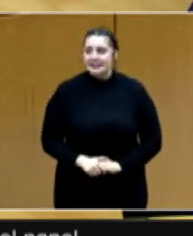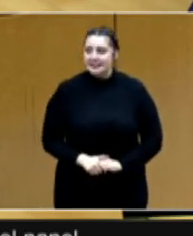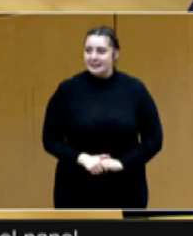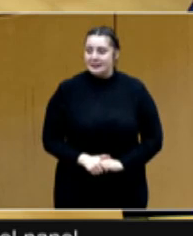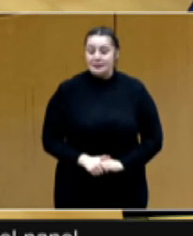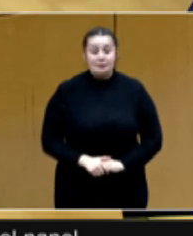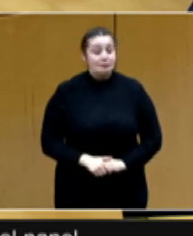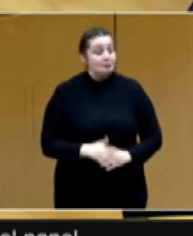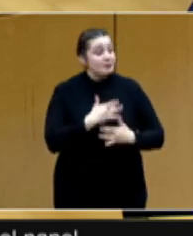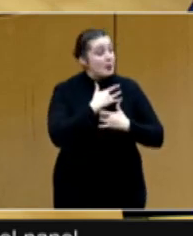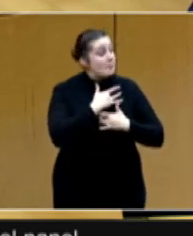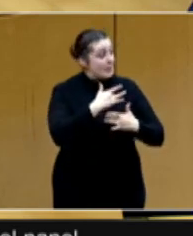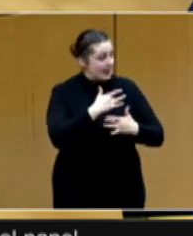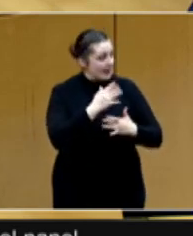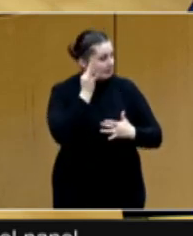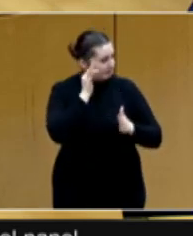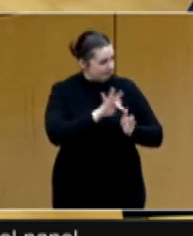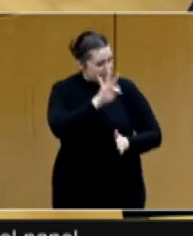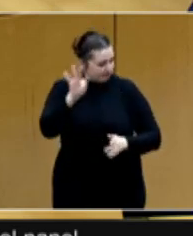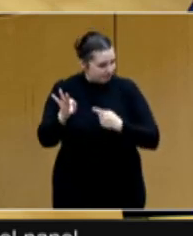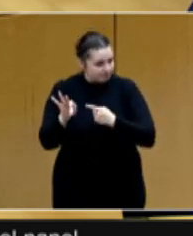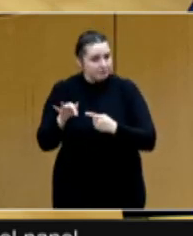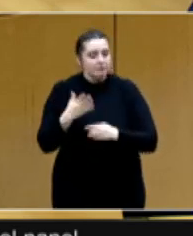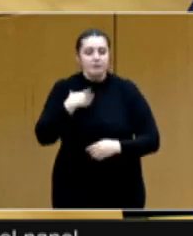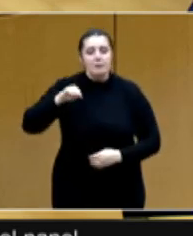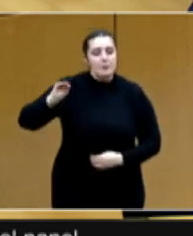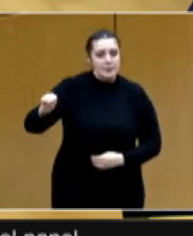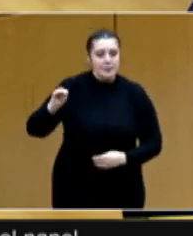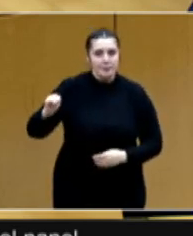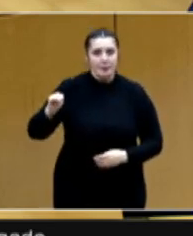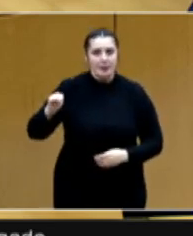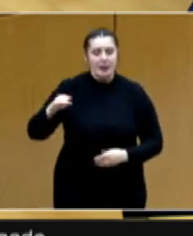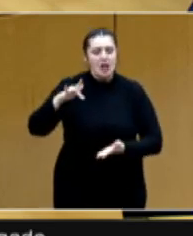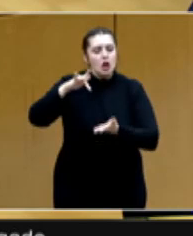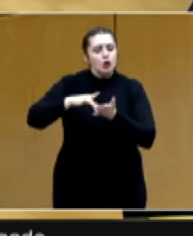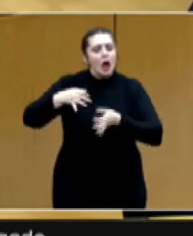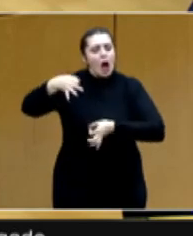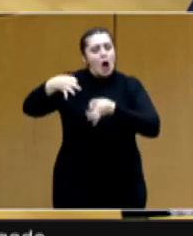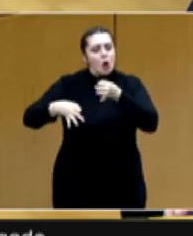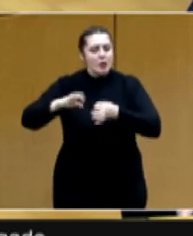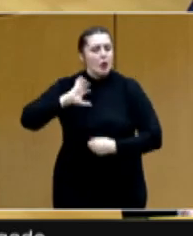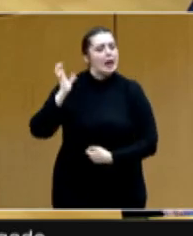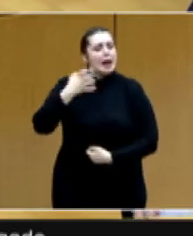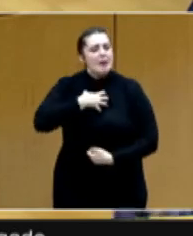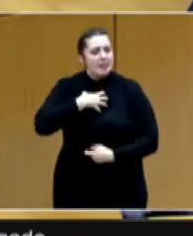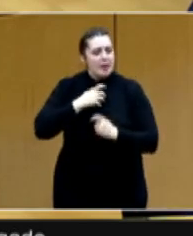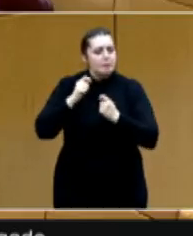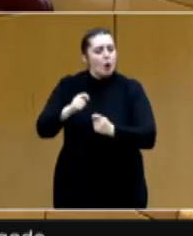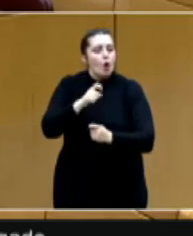María te quiero preguntar cómo fue el juicio en el que te incapacitaron